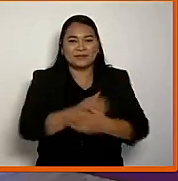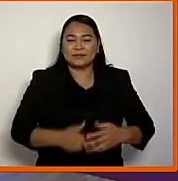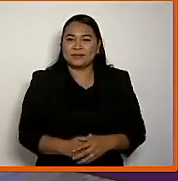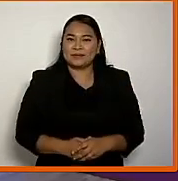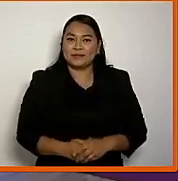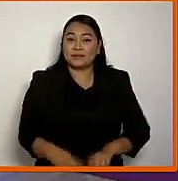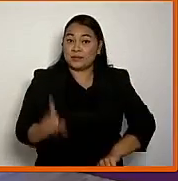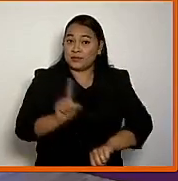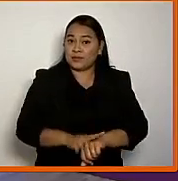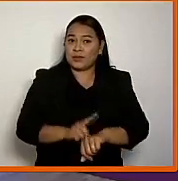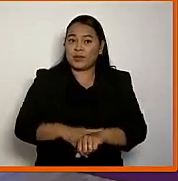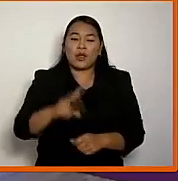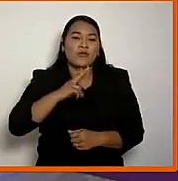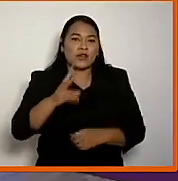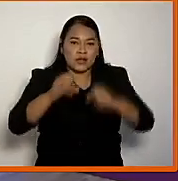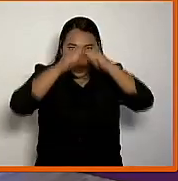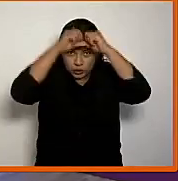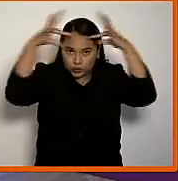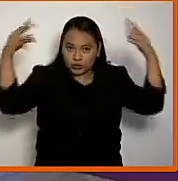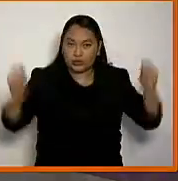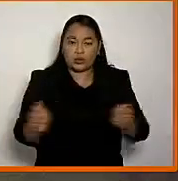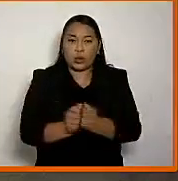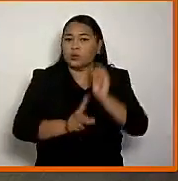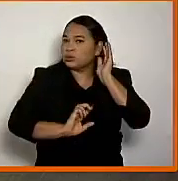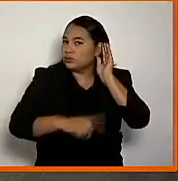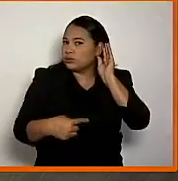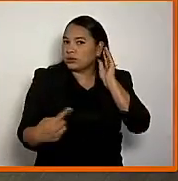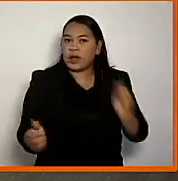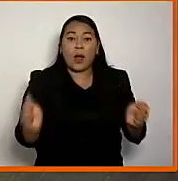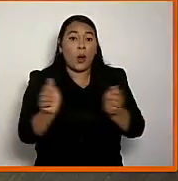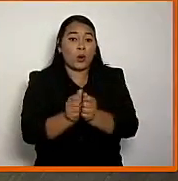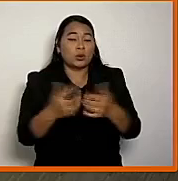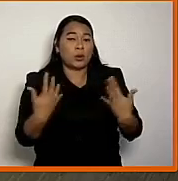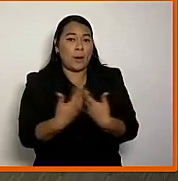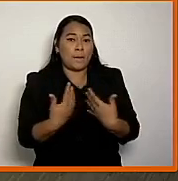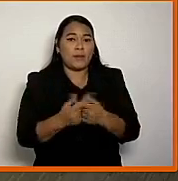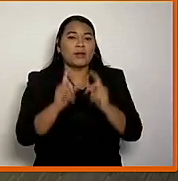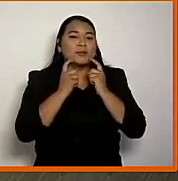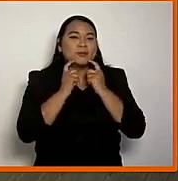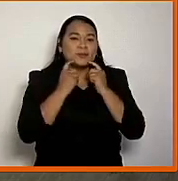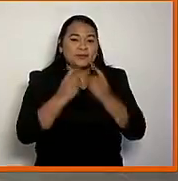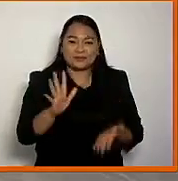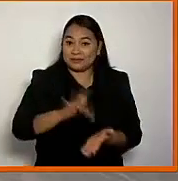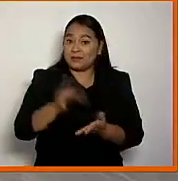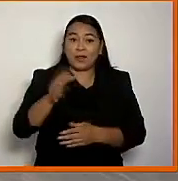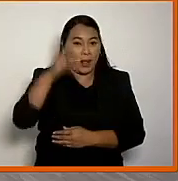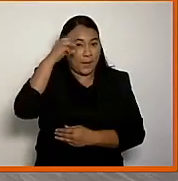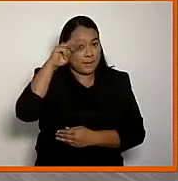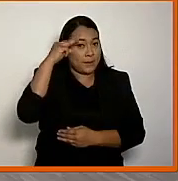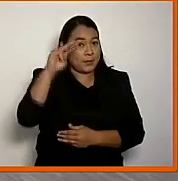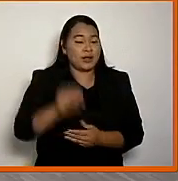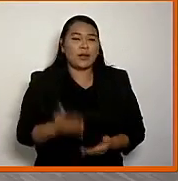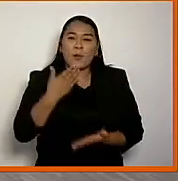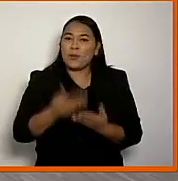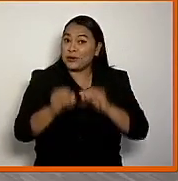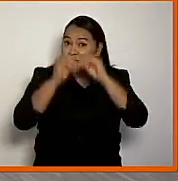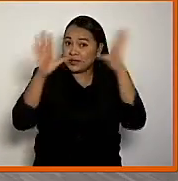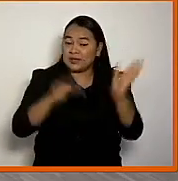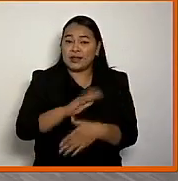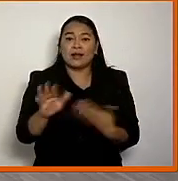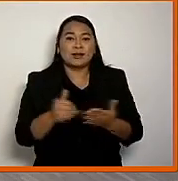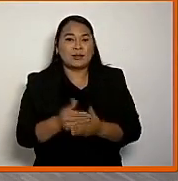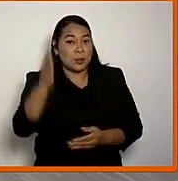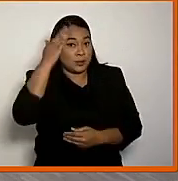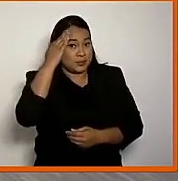llegado el momento de hacerte tus sueños una realidad junto a Diaria con Tatiana. Muchas gracias, Milka. Buenos días. Es momento de conocer el número favorecido en